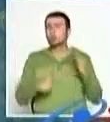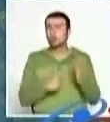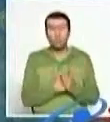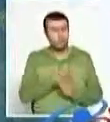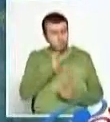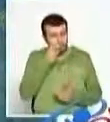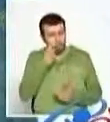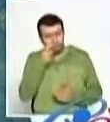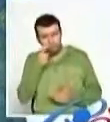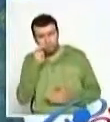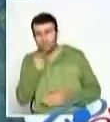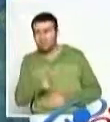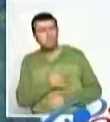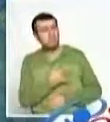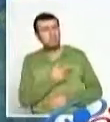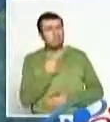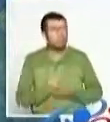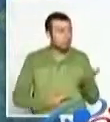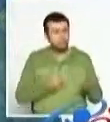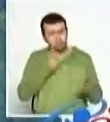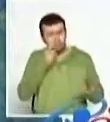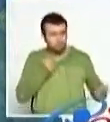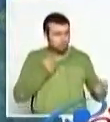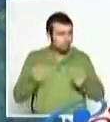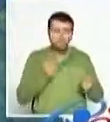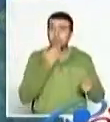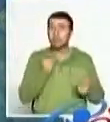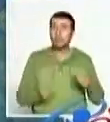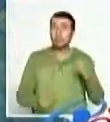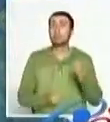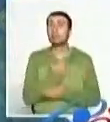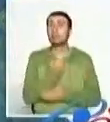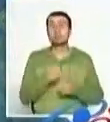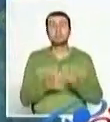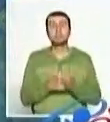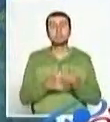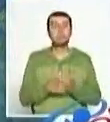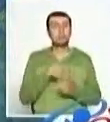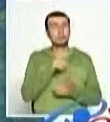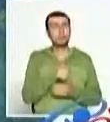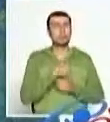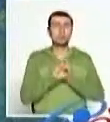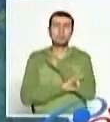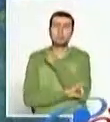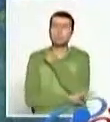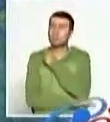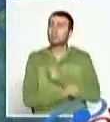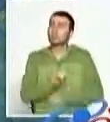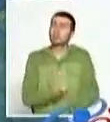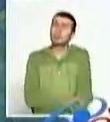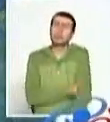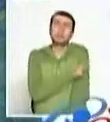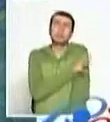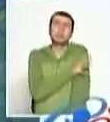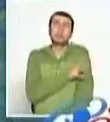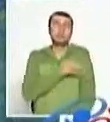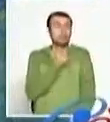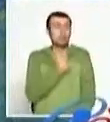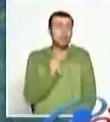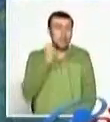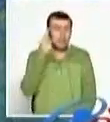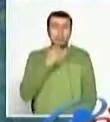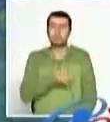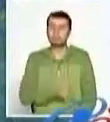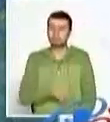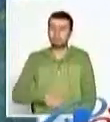uno de los síntomas del paciente, empezar por la parte neurológica, psicológica, emocional, por órganos de los sentidos, por